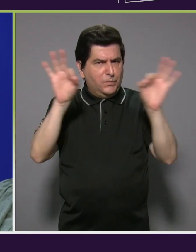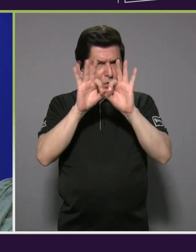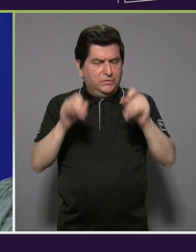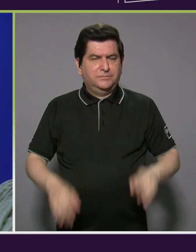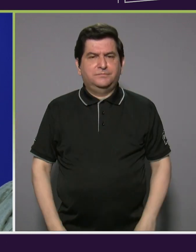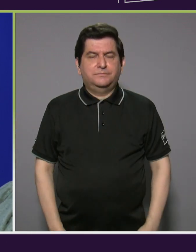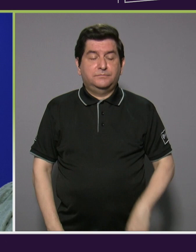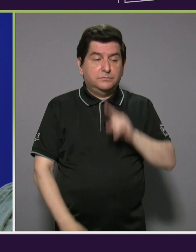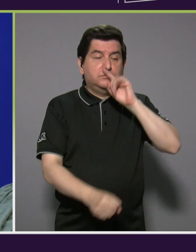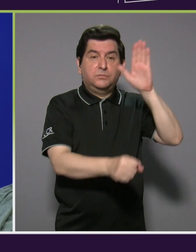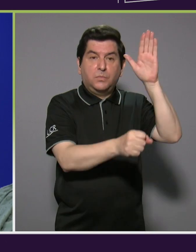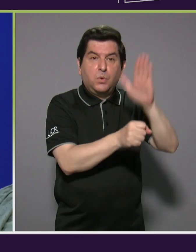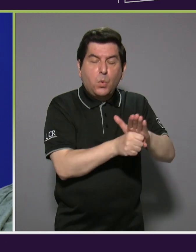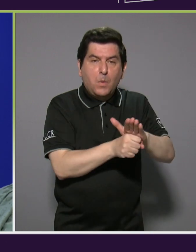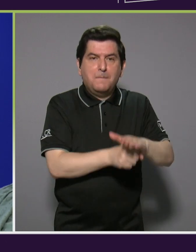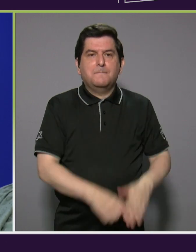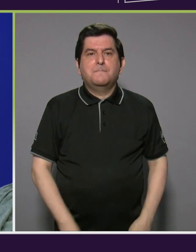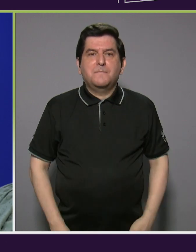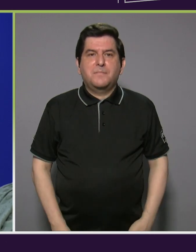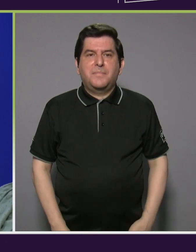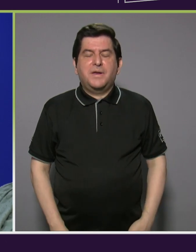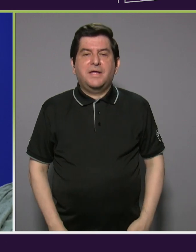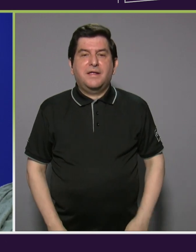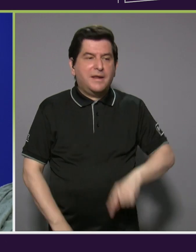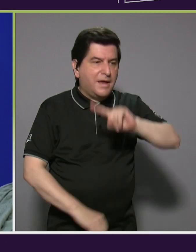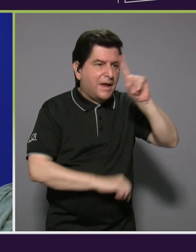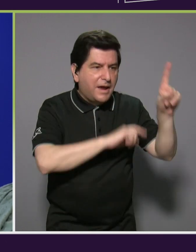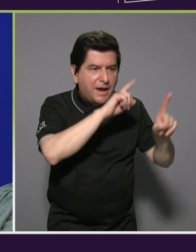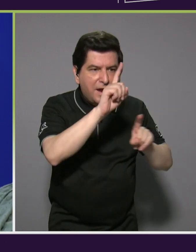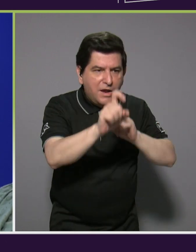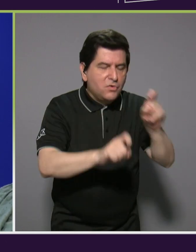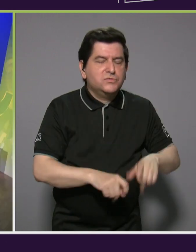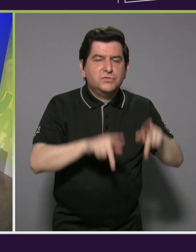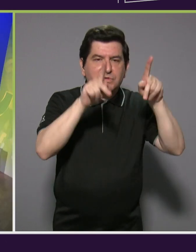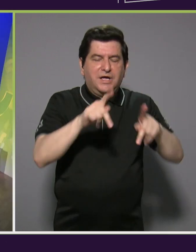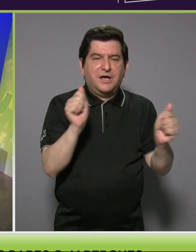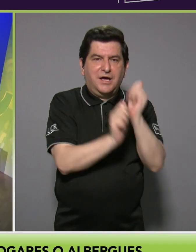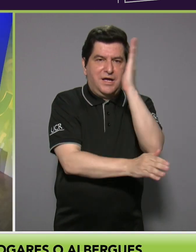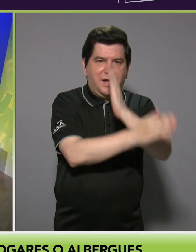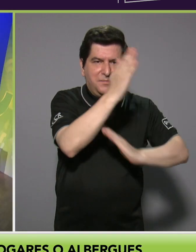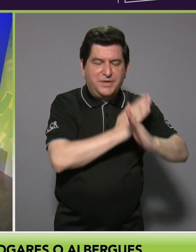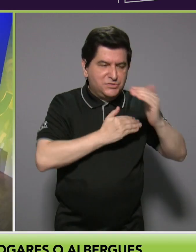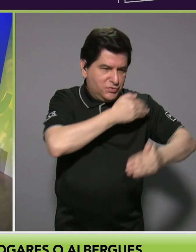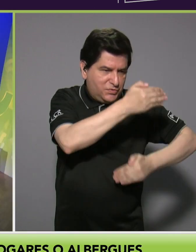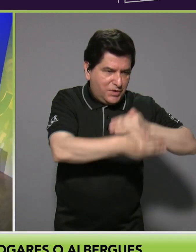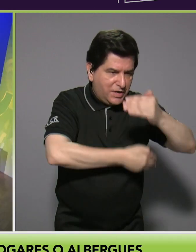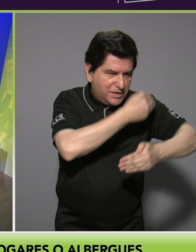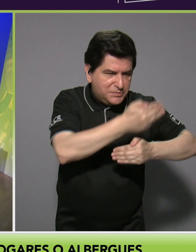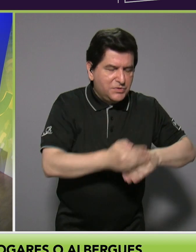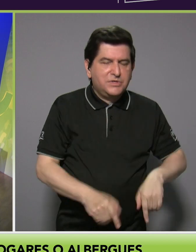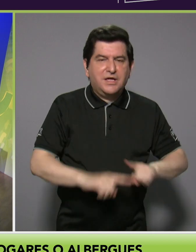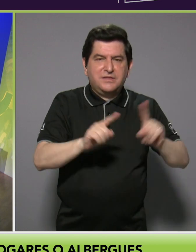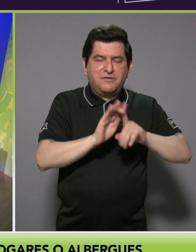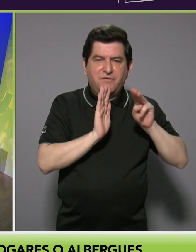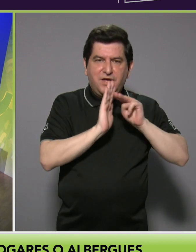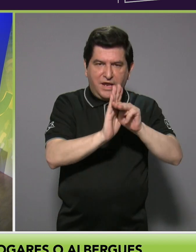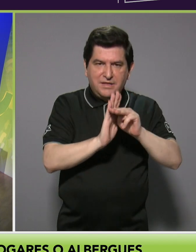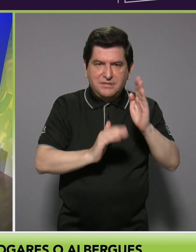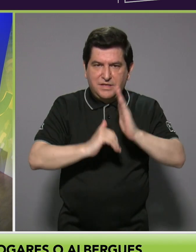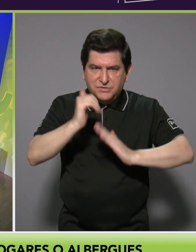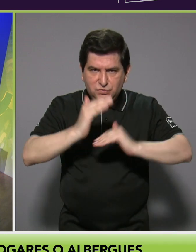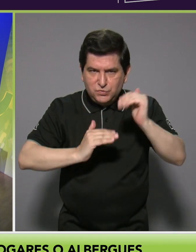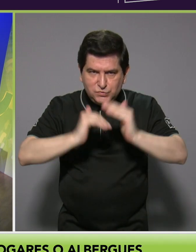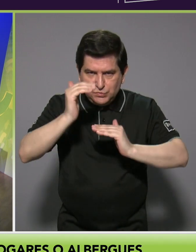el cumplimiento del Estado a la consulta de las personas con discapacidad en estos procesos, en estos modelos, en la construcción de estos